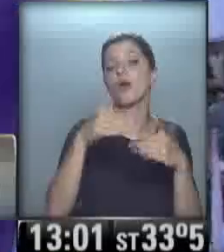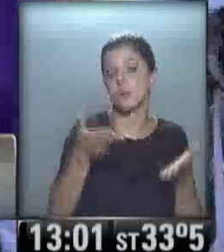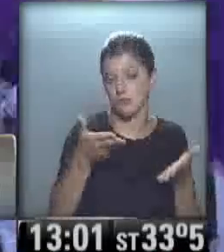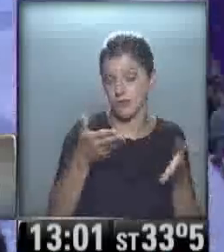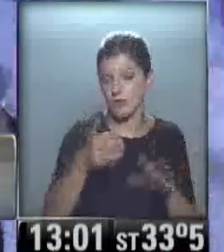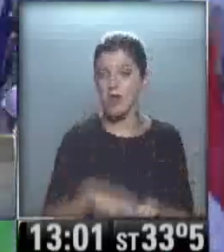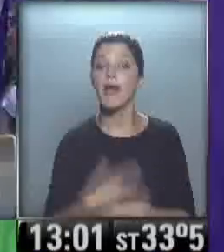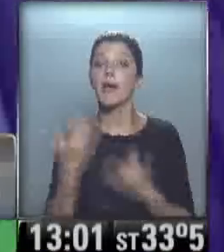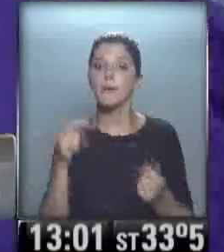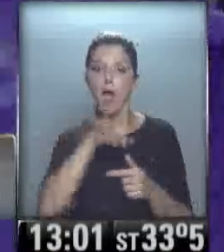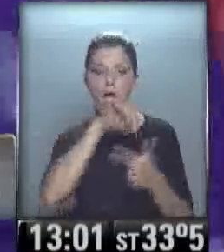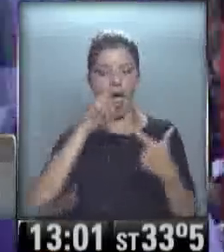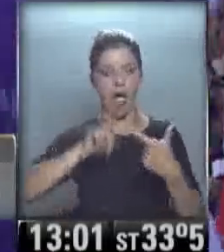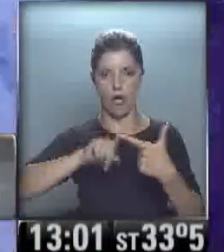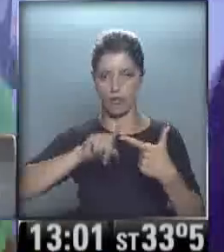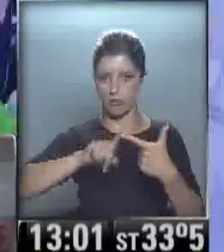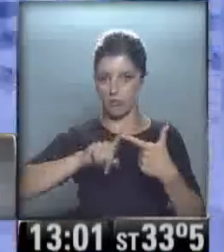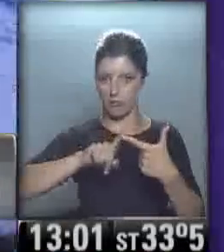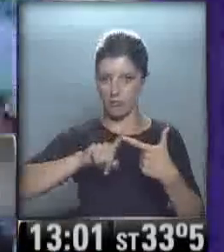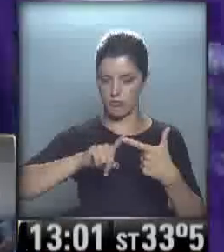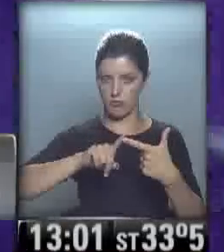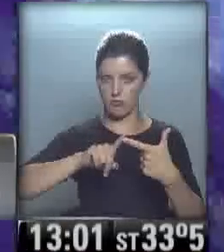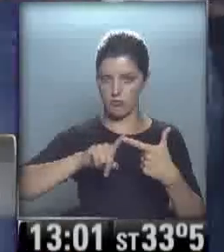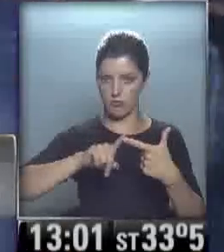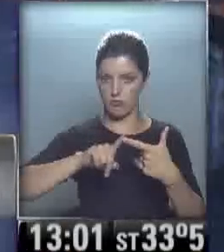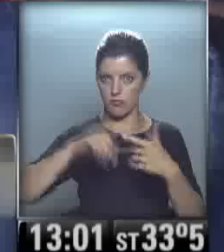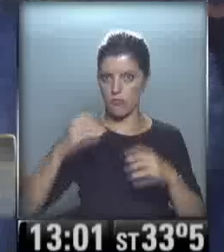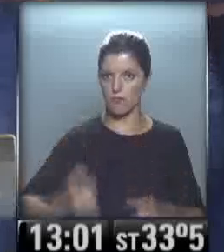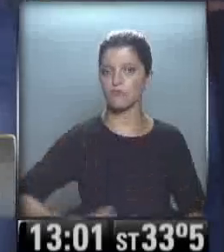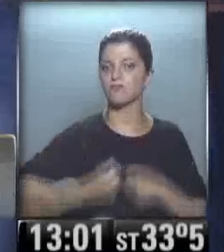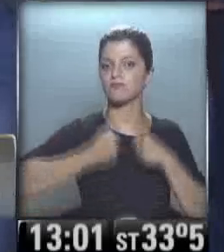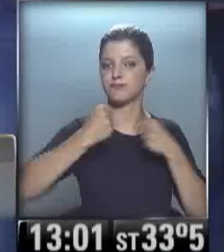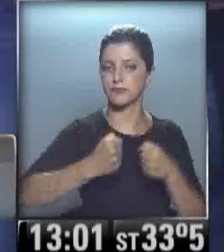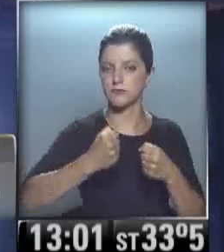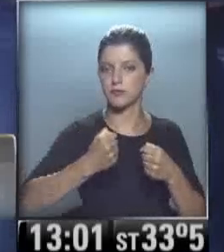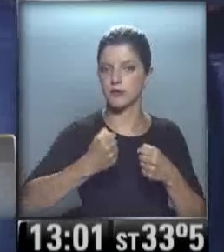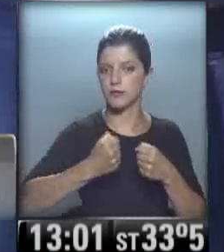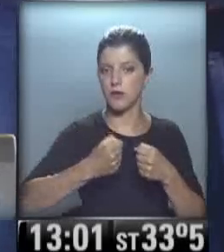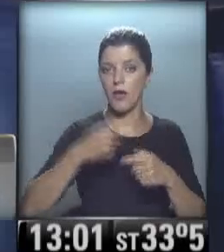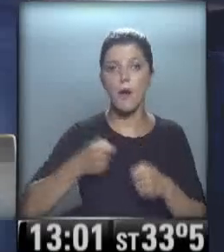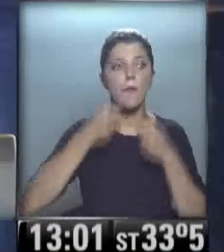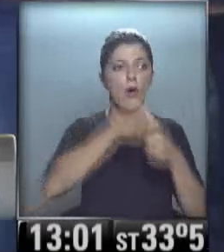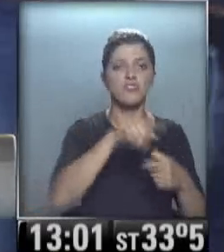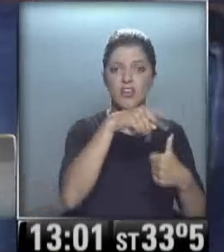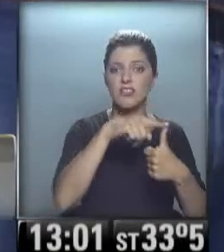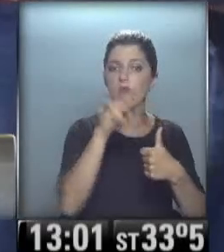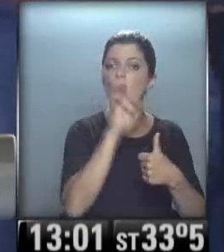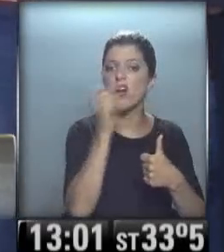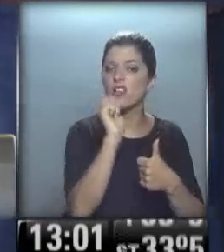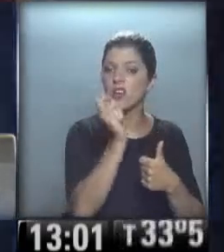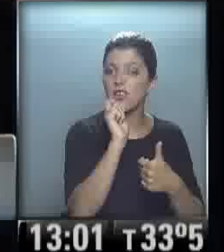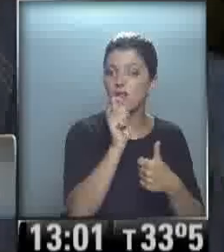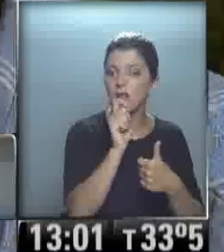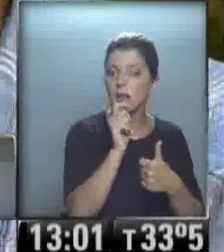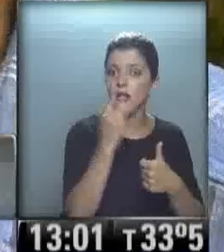las fuerzas más eh densas más coherentes que la apoyan son las fuerzas de la udi